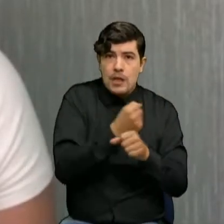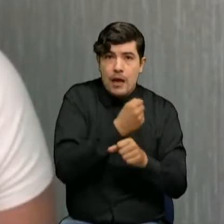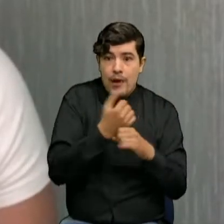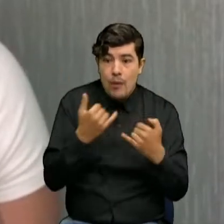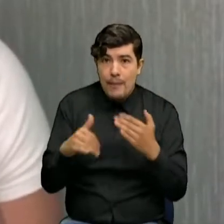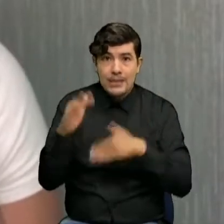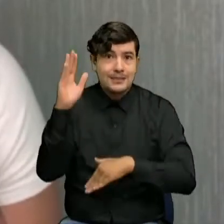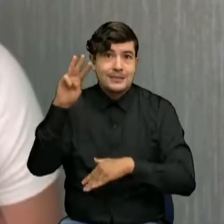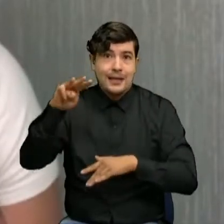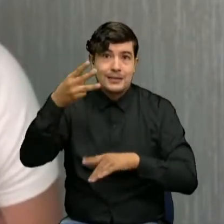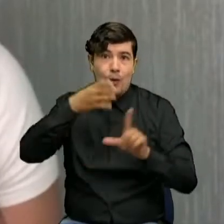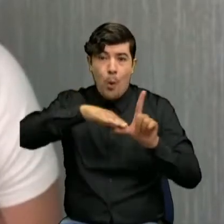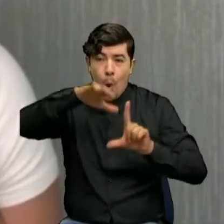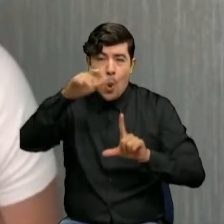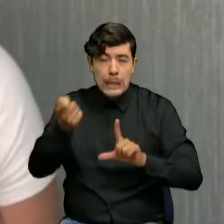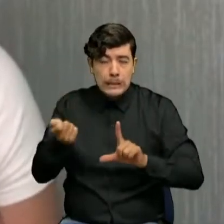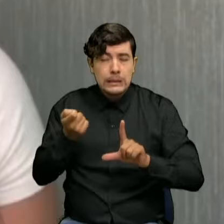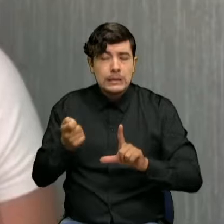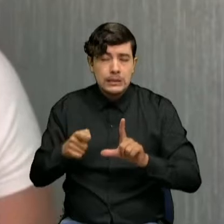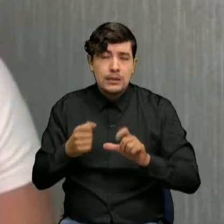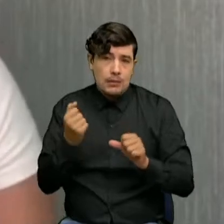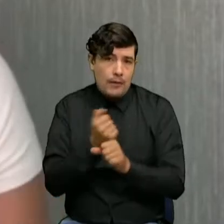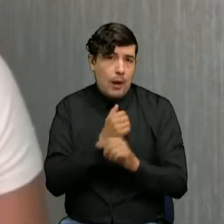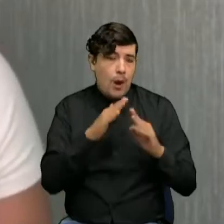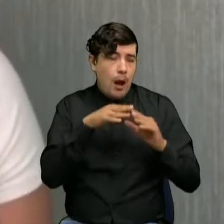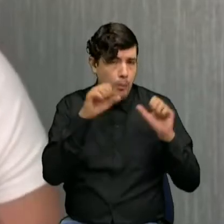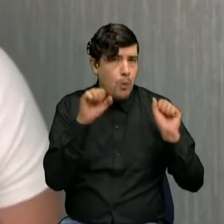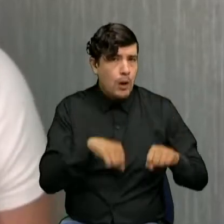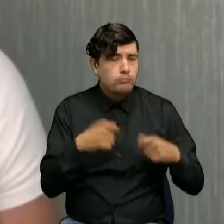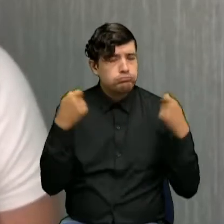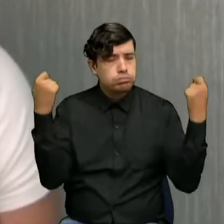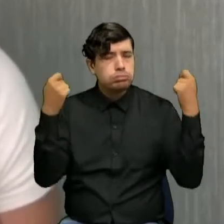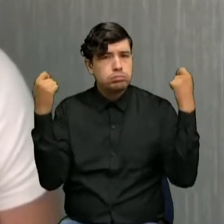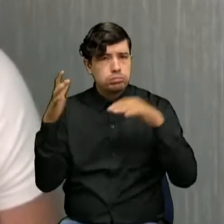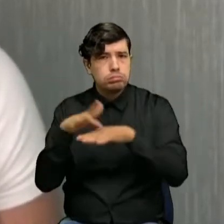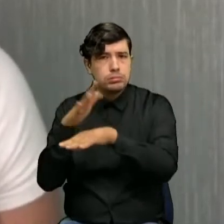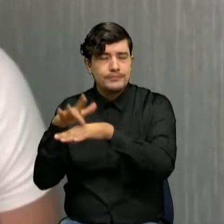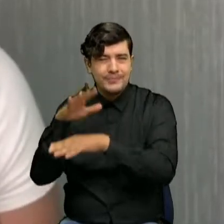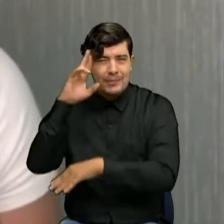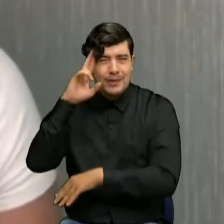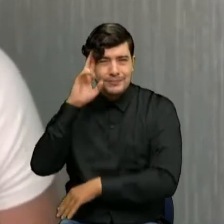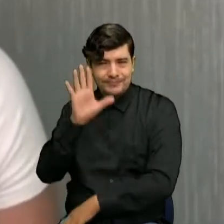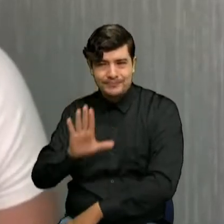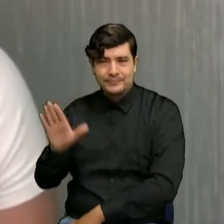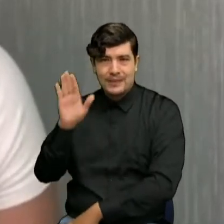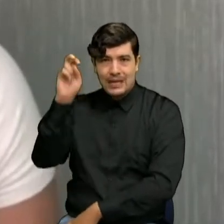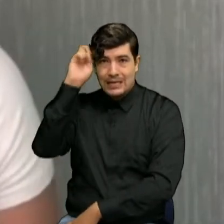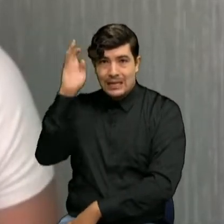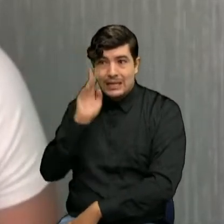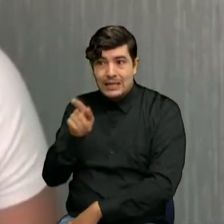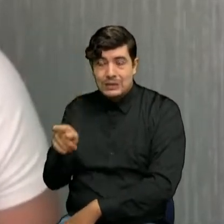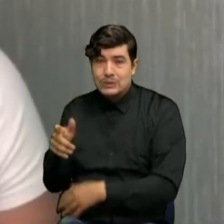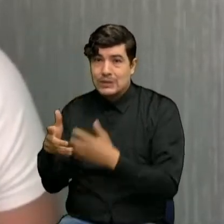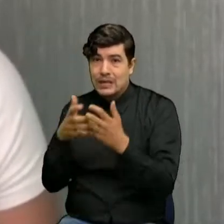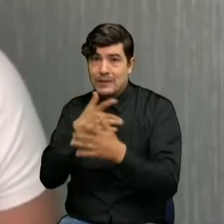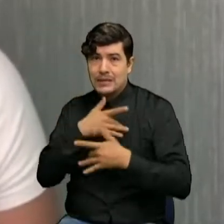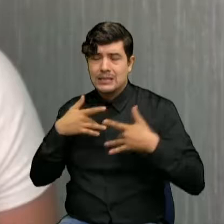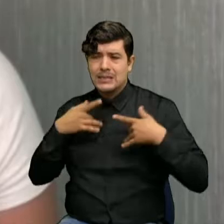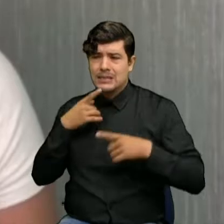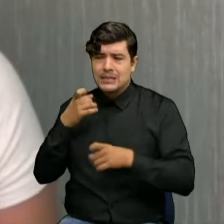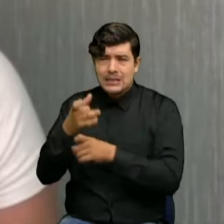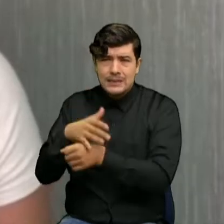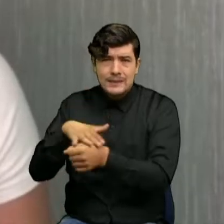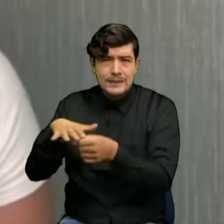de la pandemia. Y es que en estos momentos Norte de Santander atraviesa una crisis en el sistema de salud. Ayer, como lo